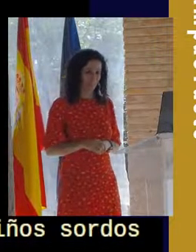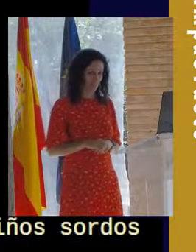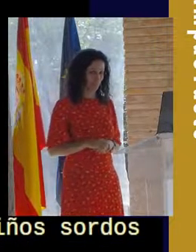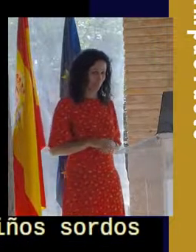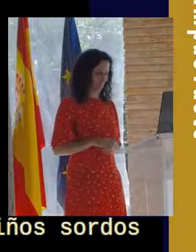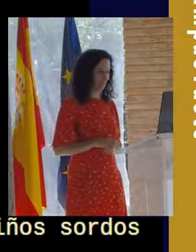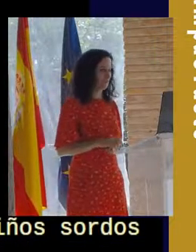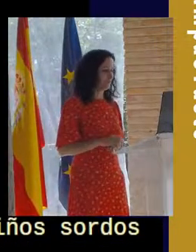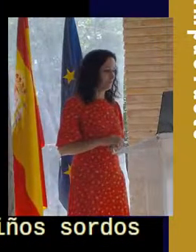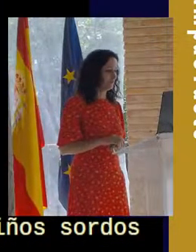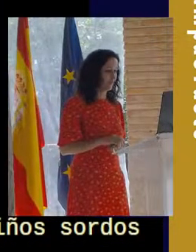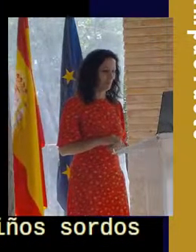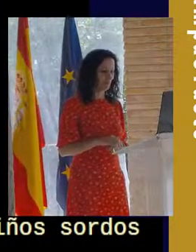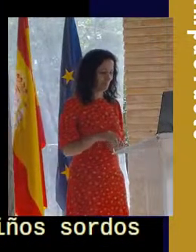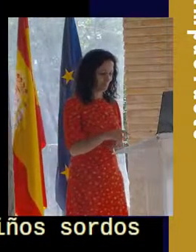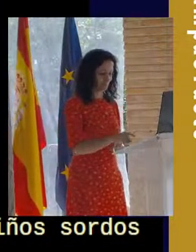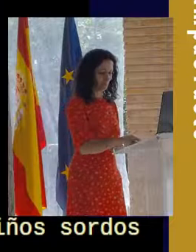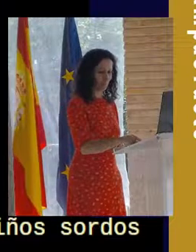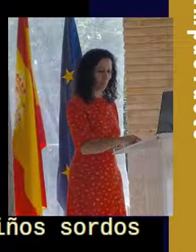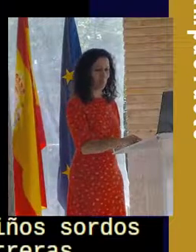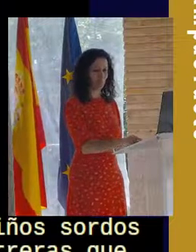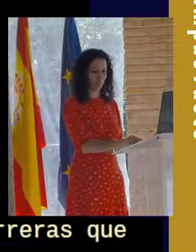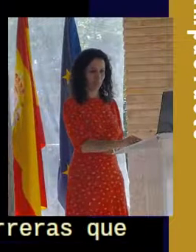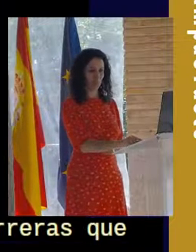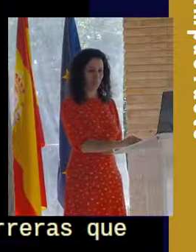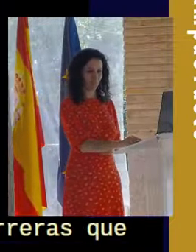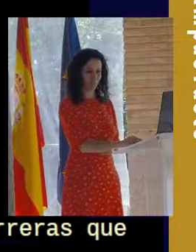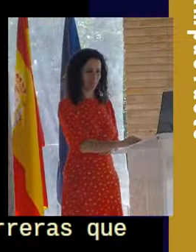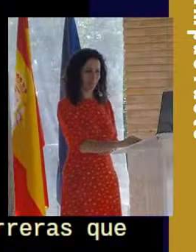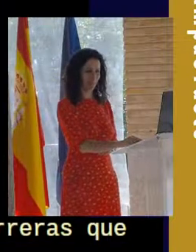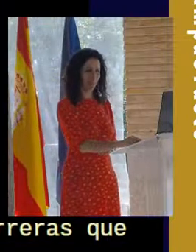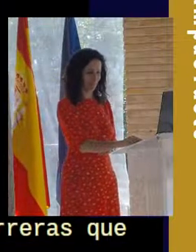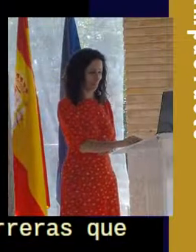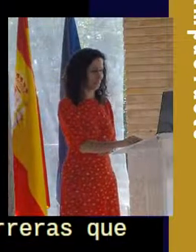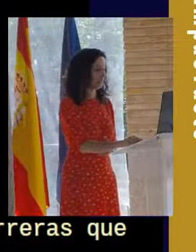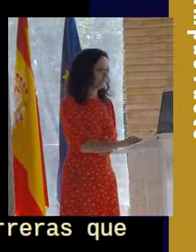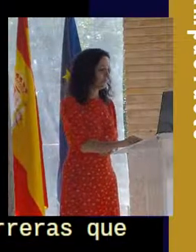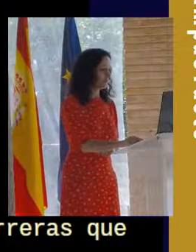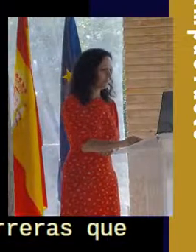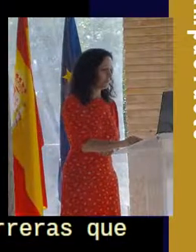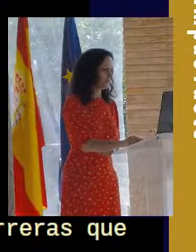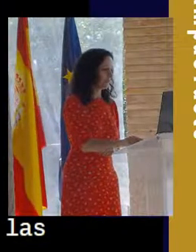saben qué pasa por eso Esas son todas las barreras que nos podemos encontrar y muchas